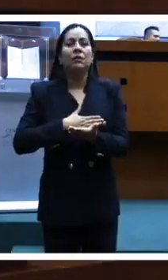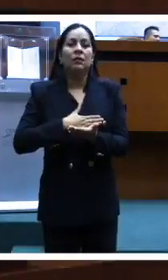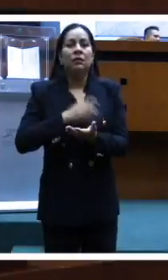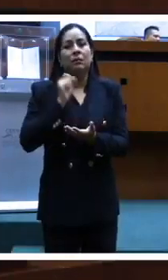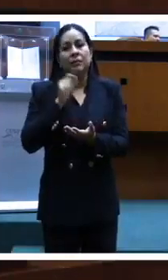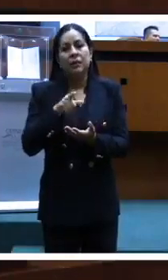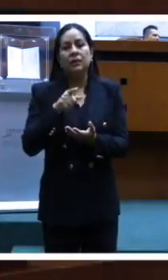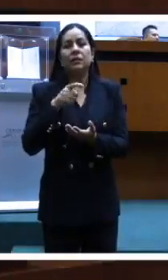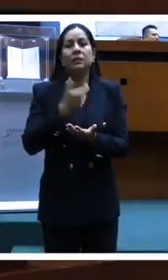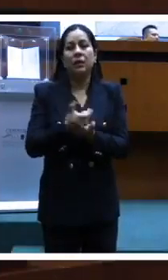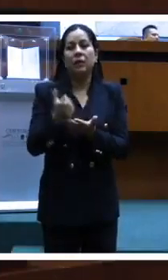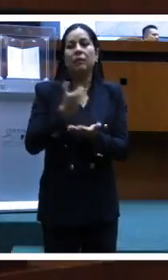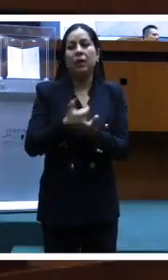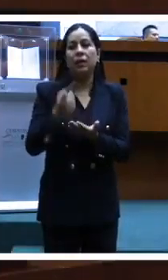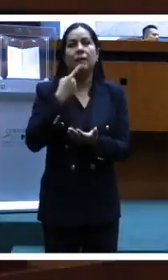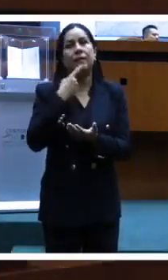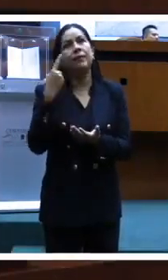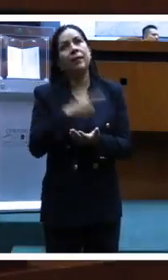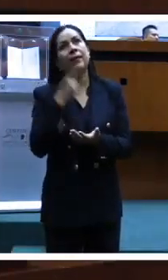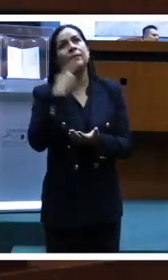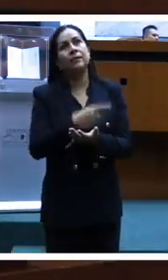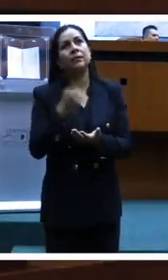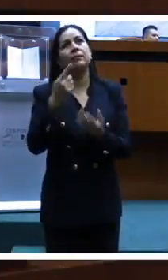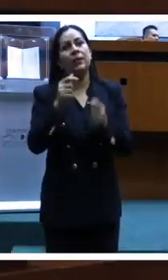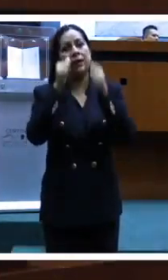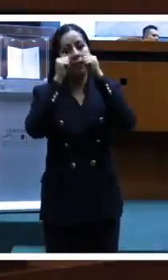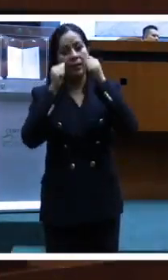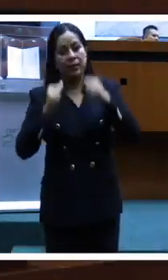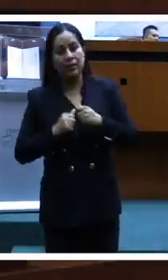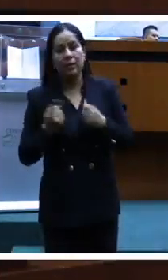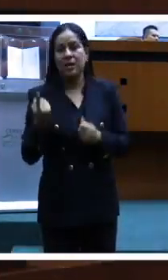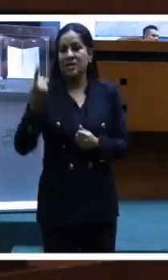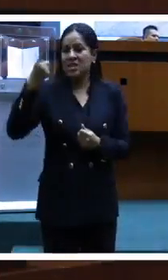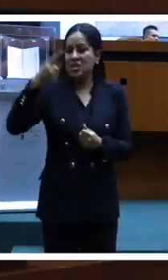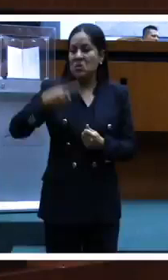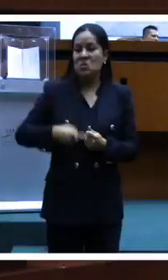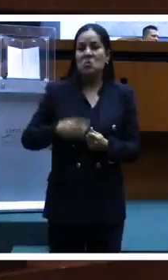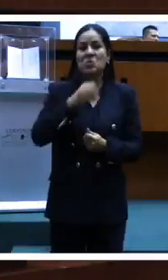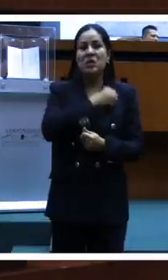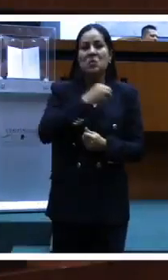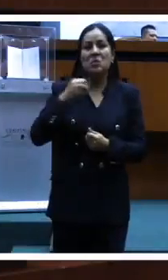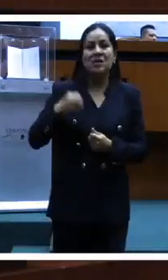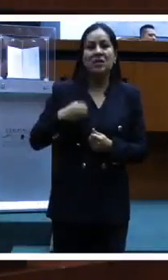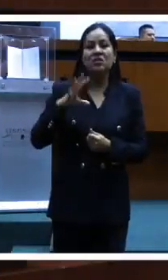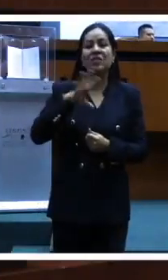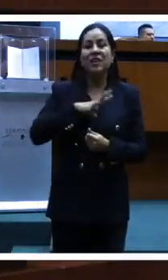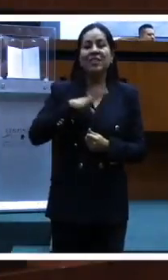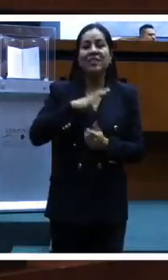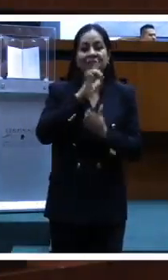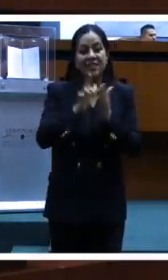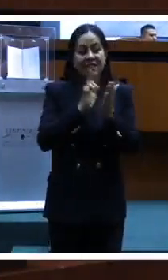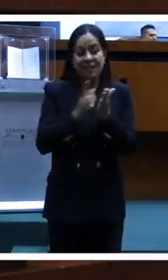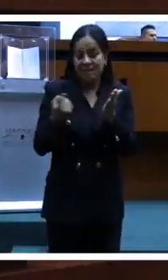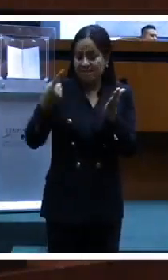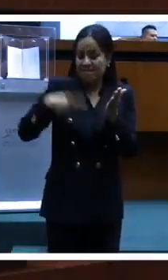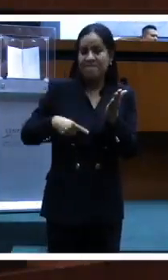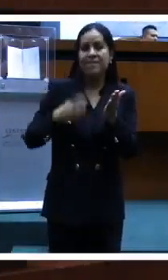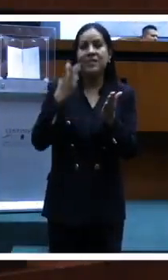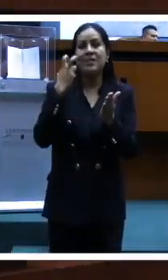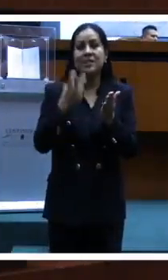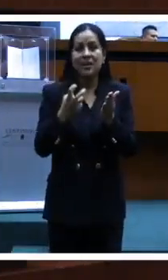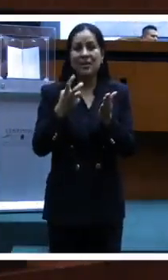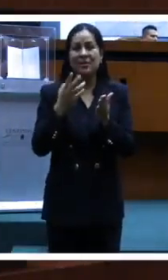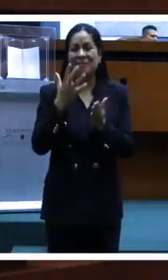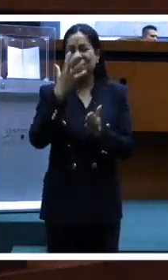interponiendo constantemente quejas para que les hagan caso y cumplan con la obligatoriedad que les marca la ley. Y eso es